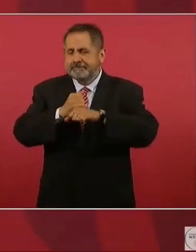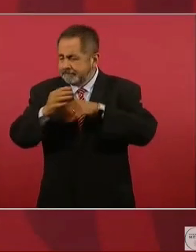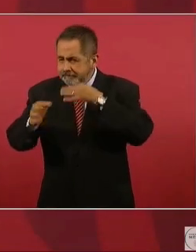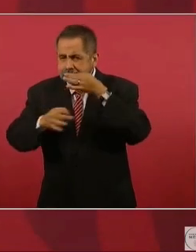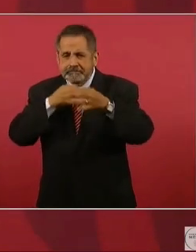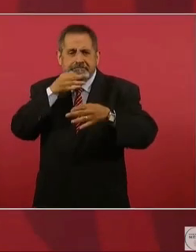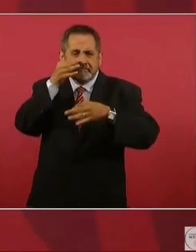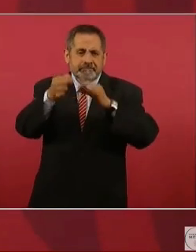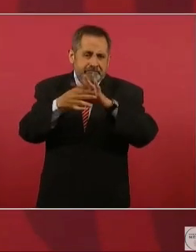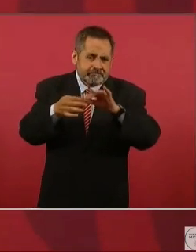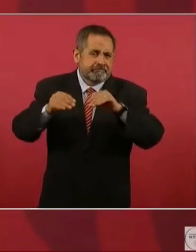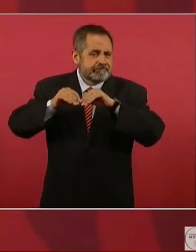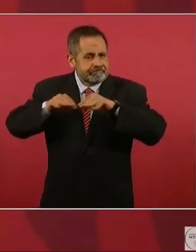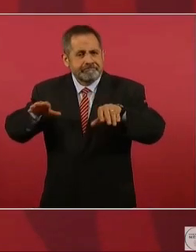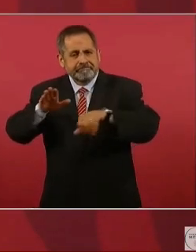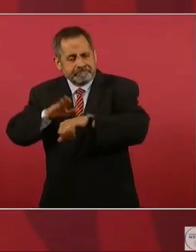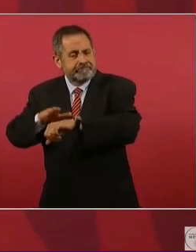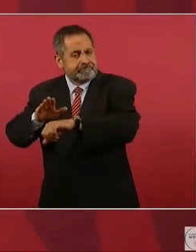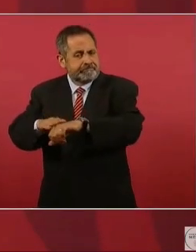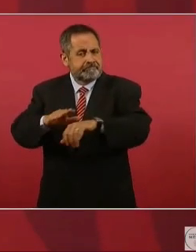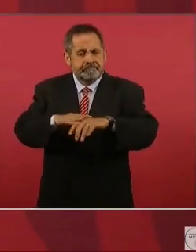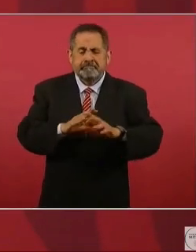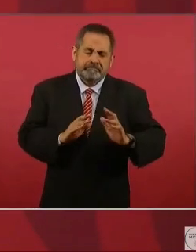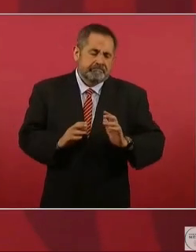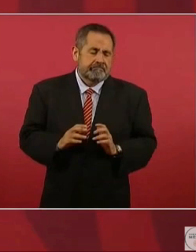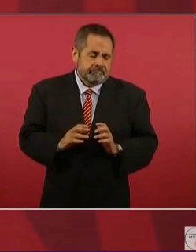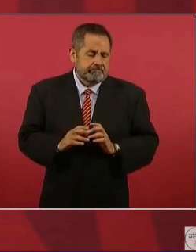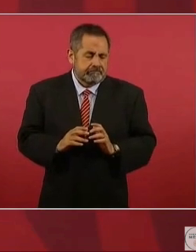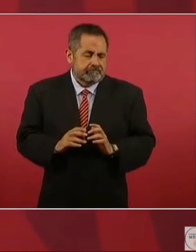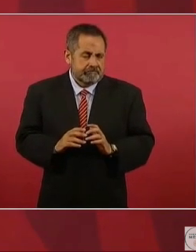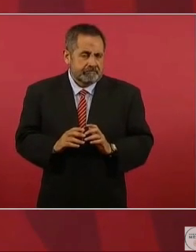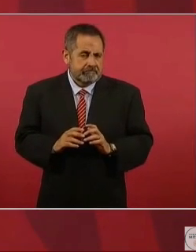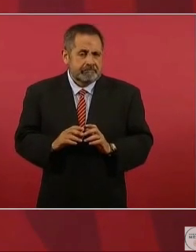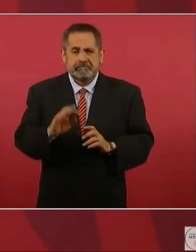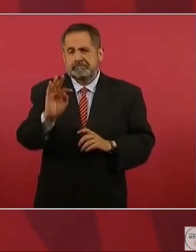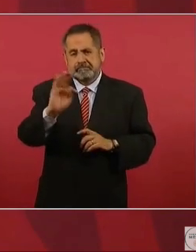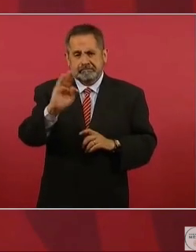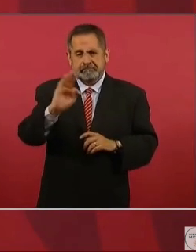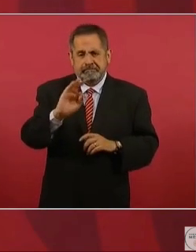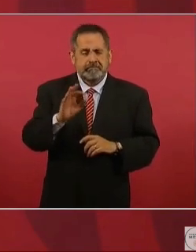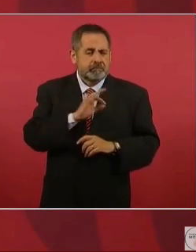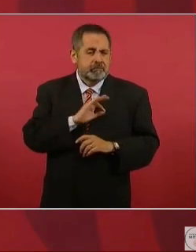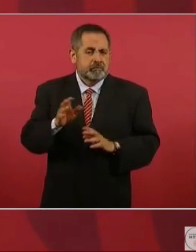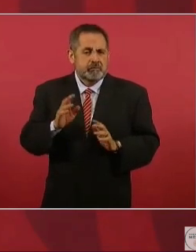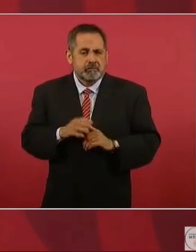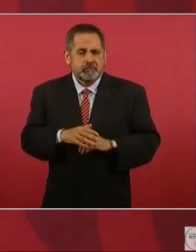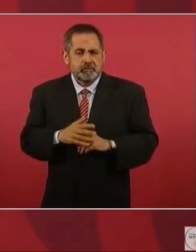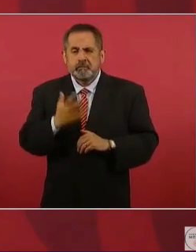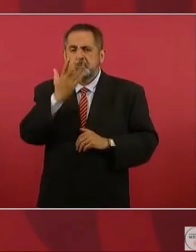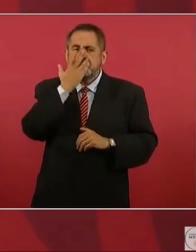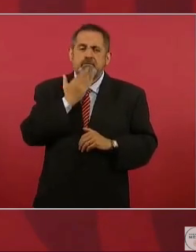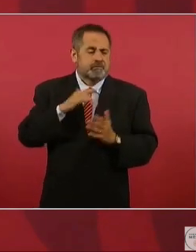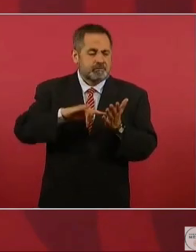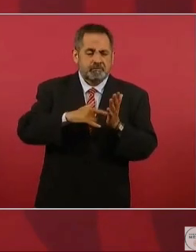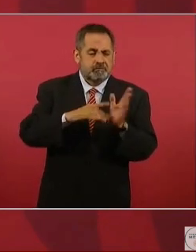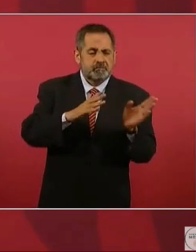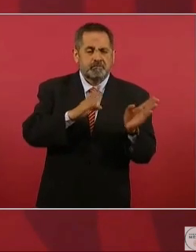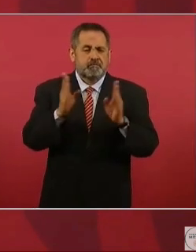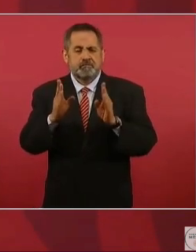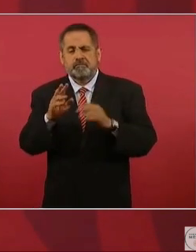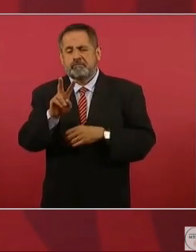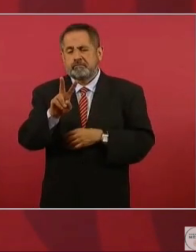y es muy probable que ya no haya horario de verano,